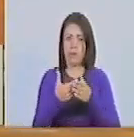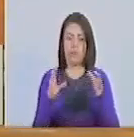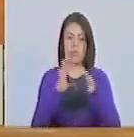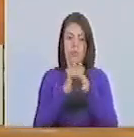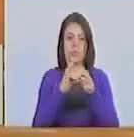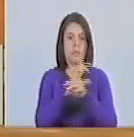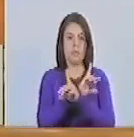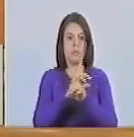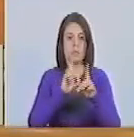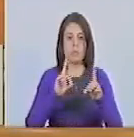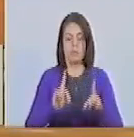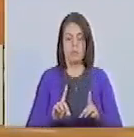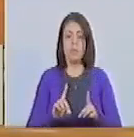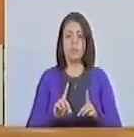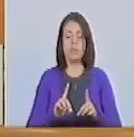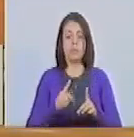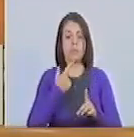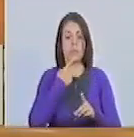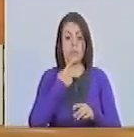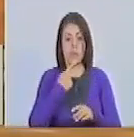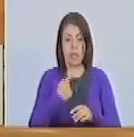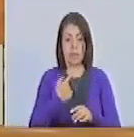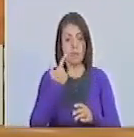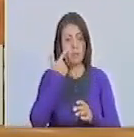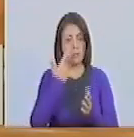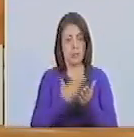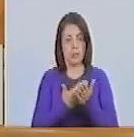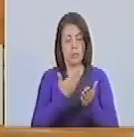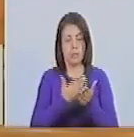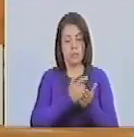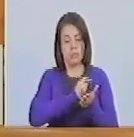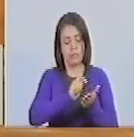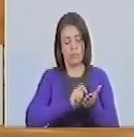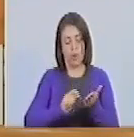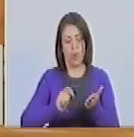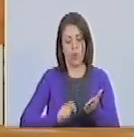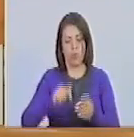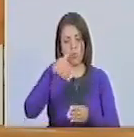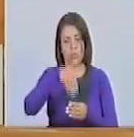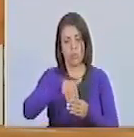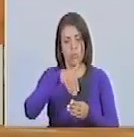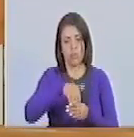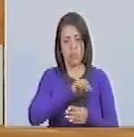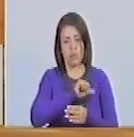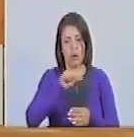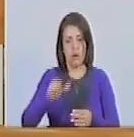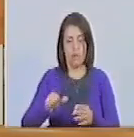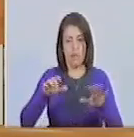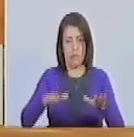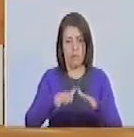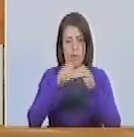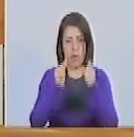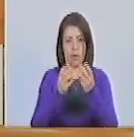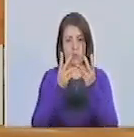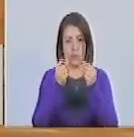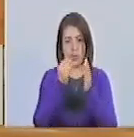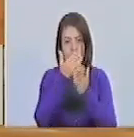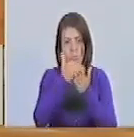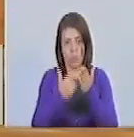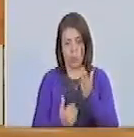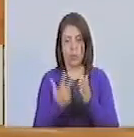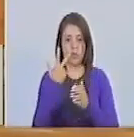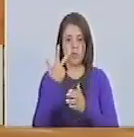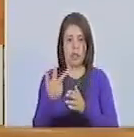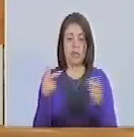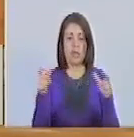Alianza Democrática, mediante la cual dejó constancia escrita del voto salvado ante el punto número 3 del orden del día de la